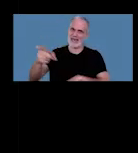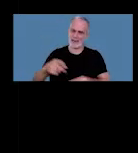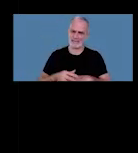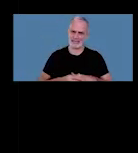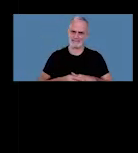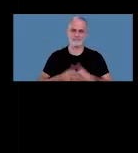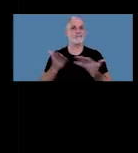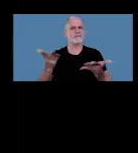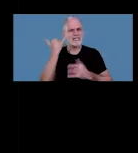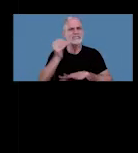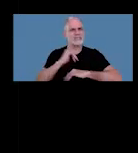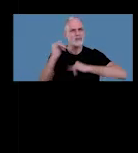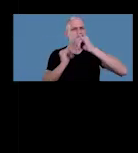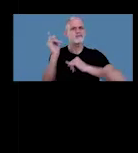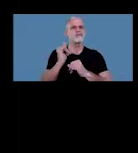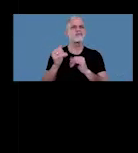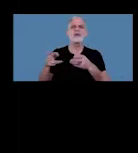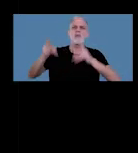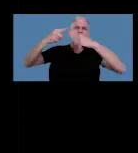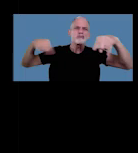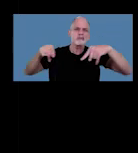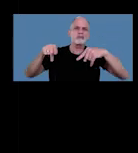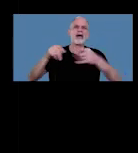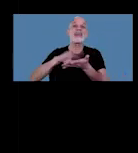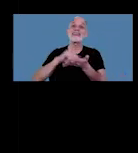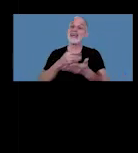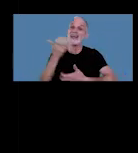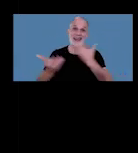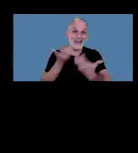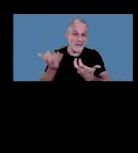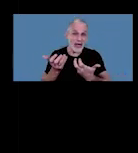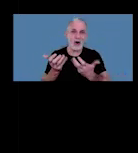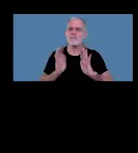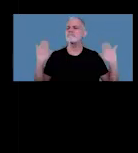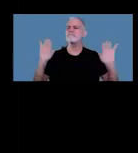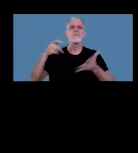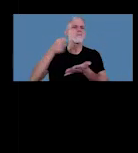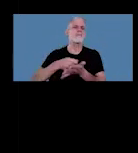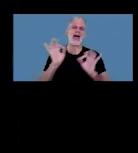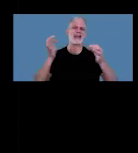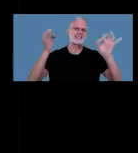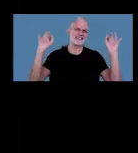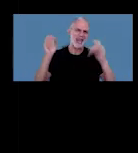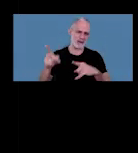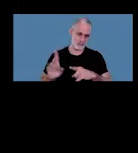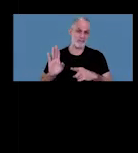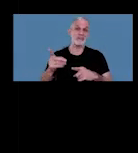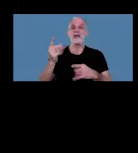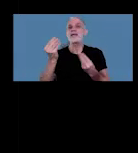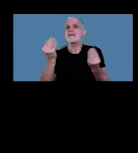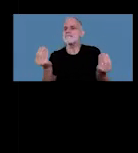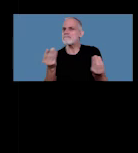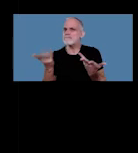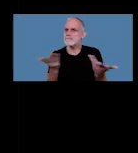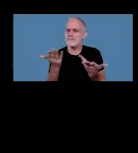Como ya dijimos, los inmuebles situados en Tierra del Fuego se van a encontrar exentos. ¿Qué sucede con aquellos